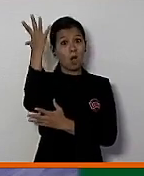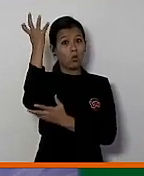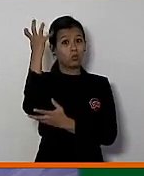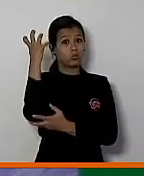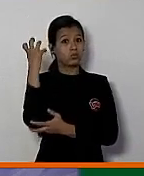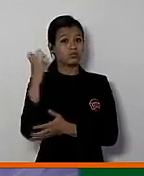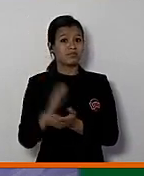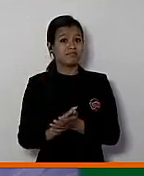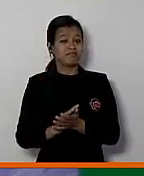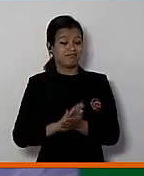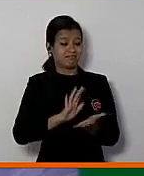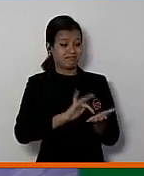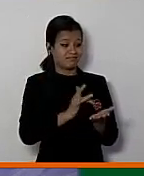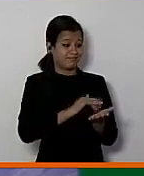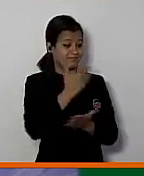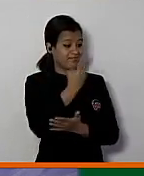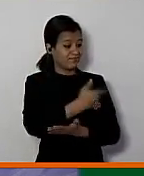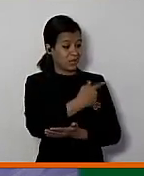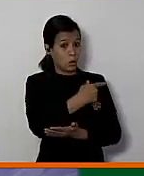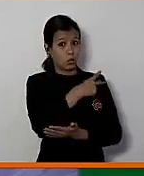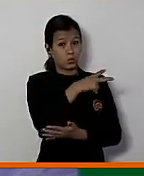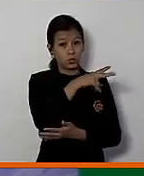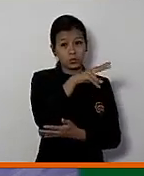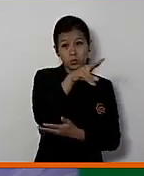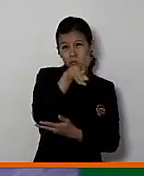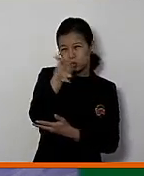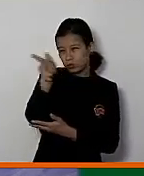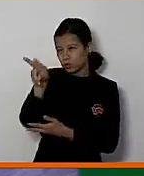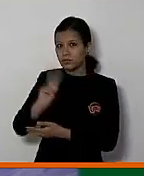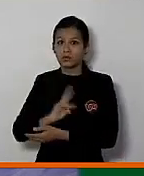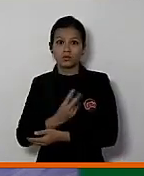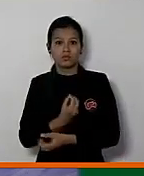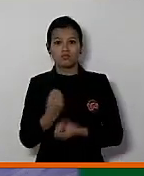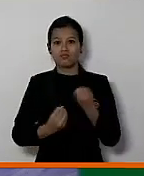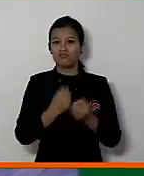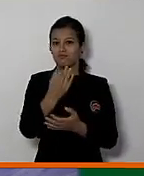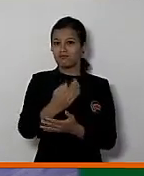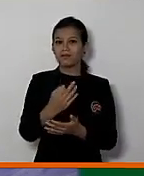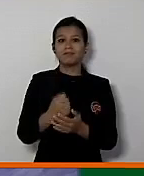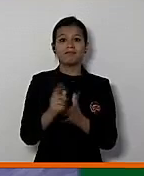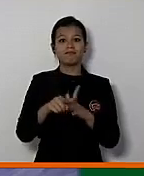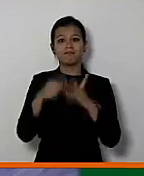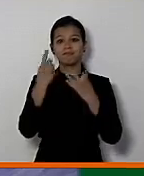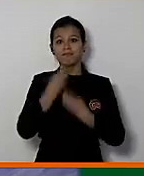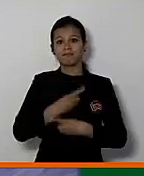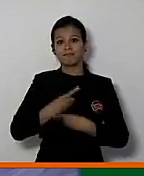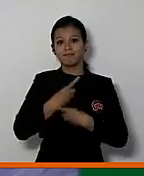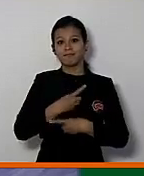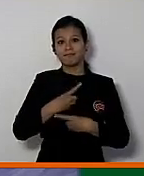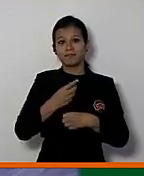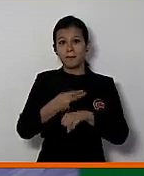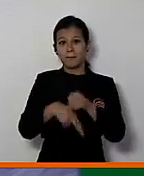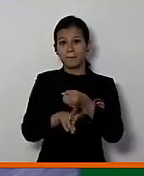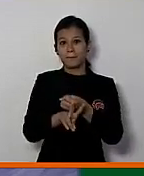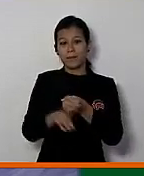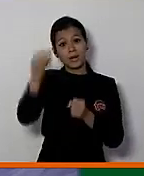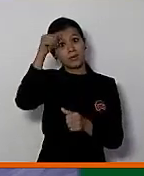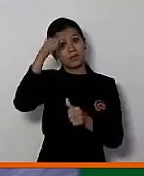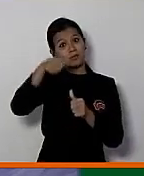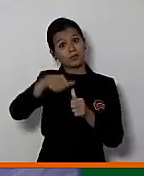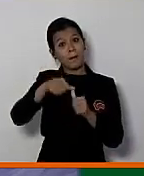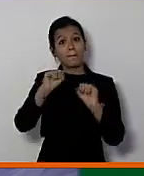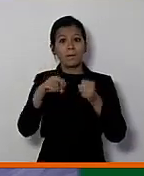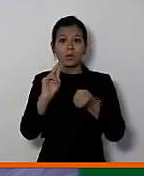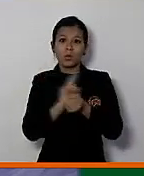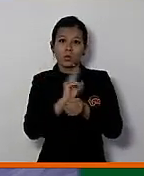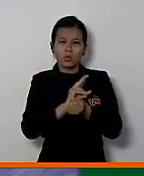en compañía de nuestra auditora que está para certificar cada uno de los juegos. Iniciamos la diversión con premiados. Recuerda que puedes